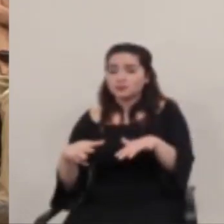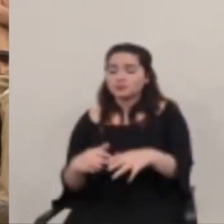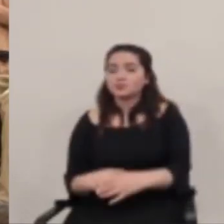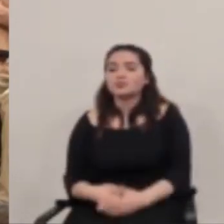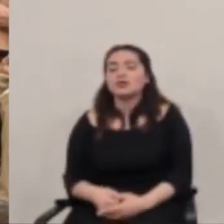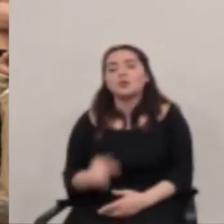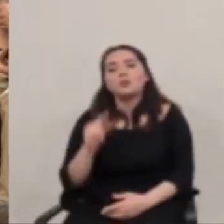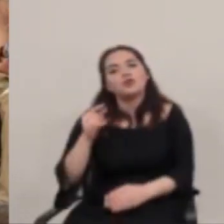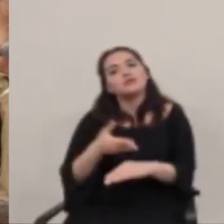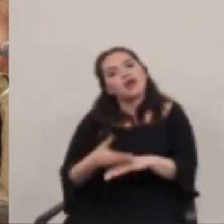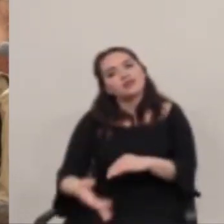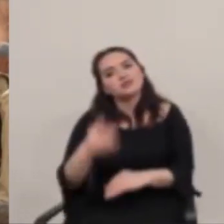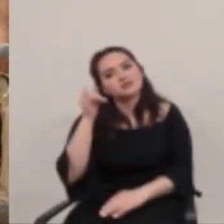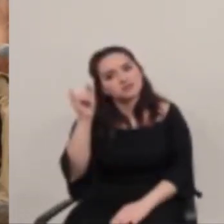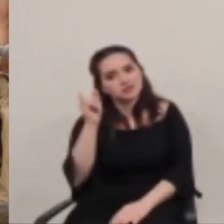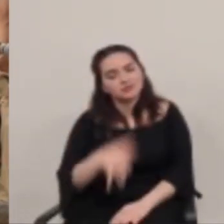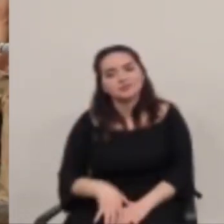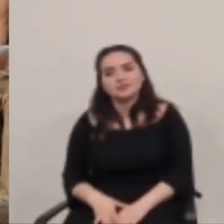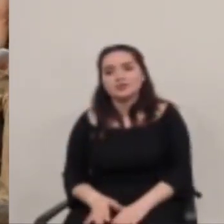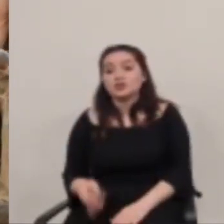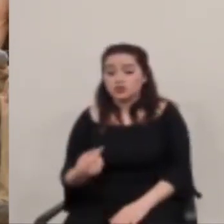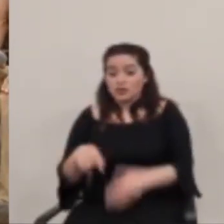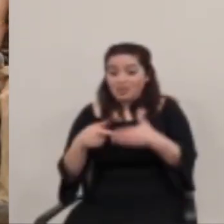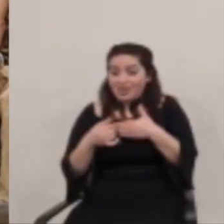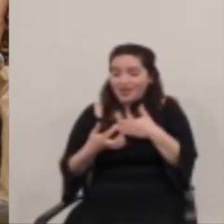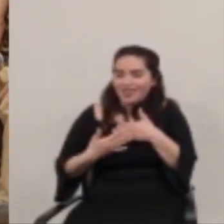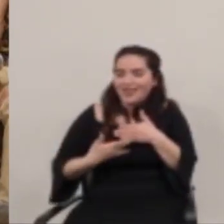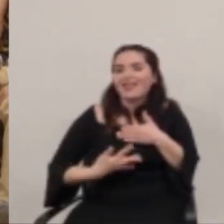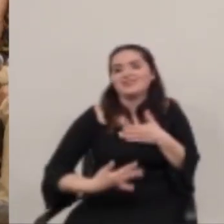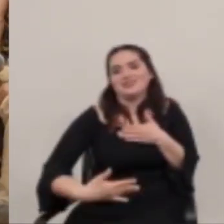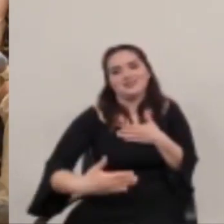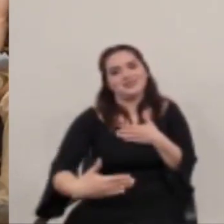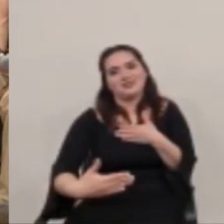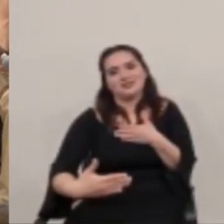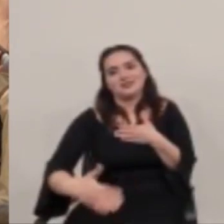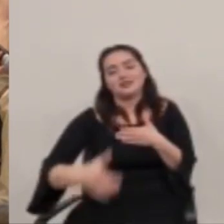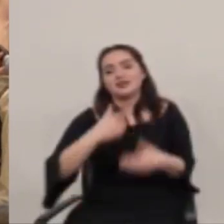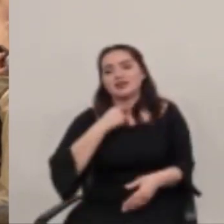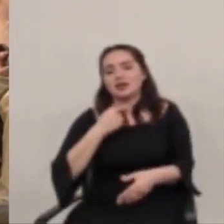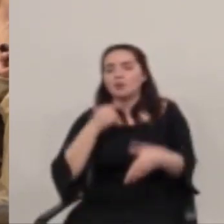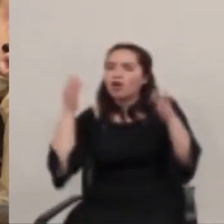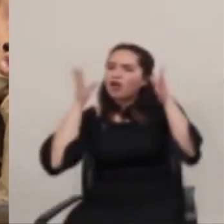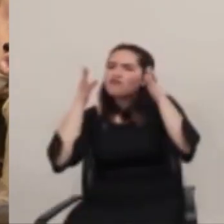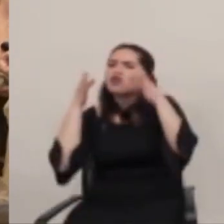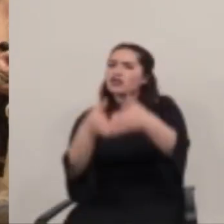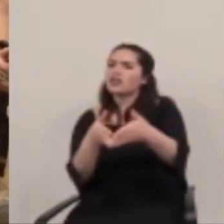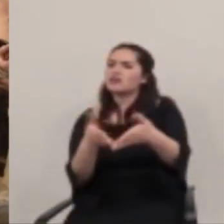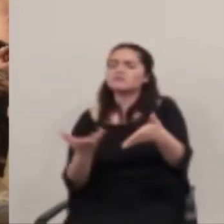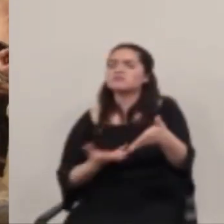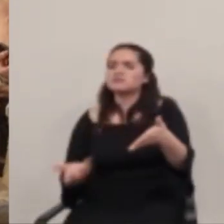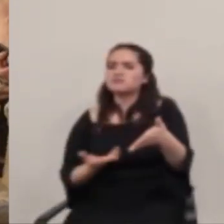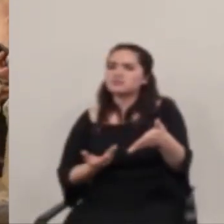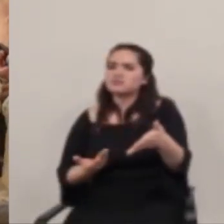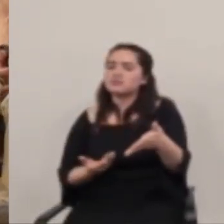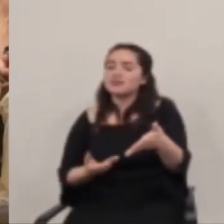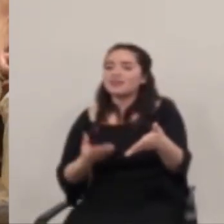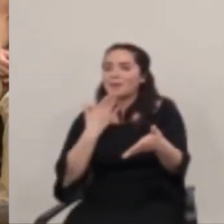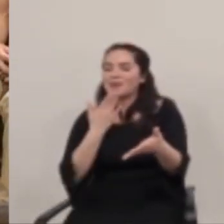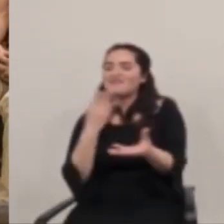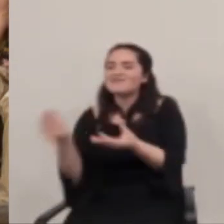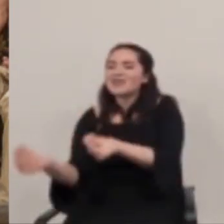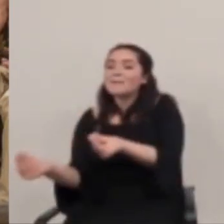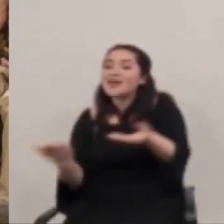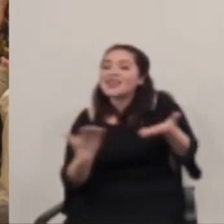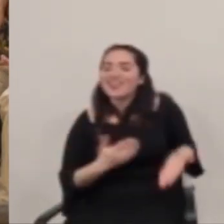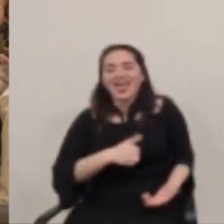tarde, pero vamos hacia adelante. Queremos abordar que finalmente es darle la bienvenida a todos